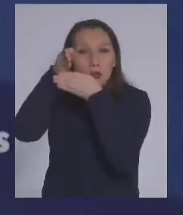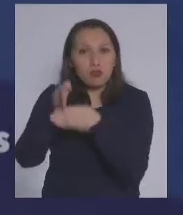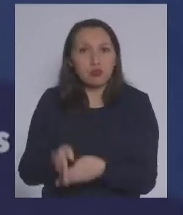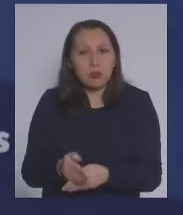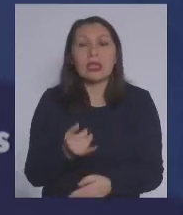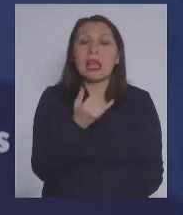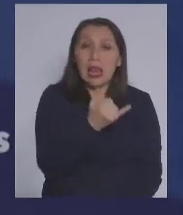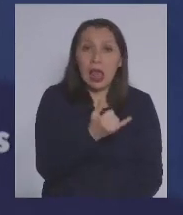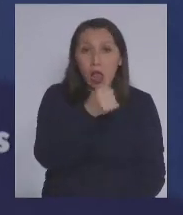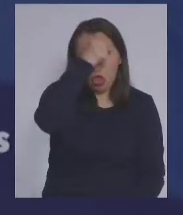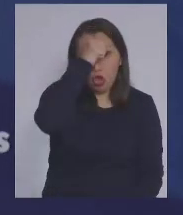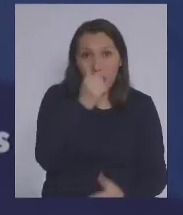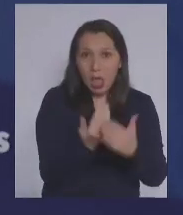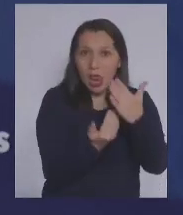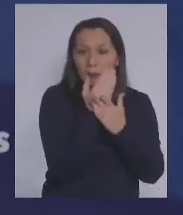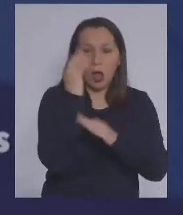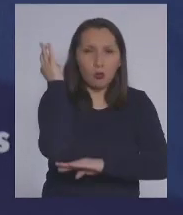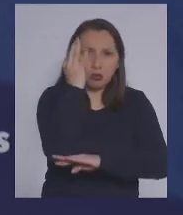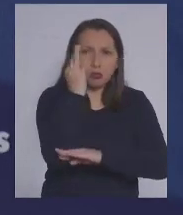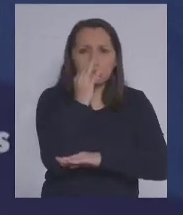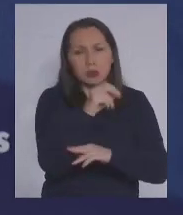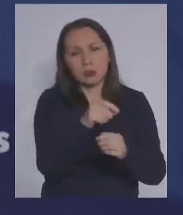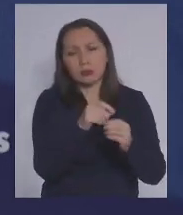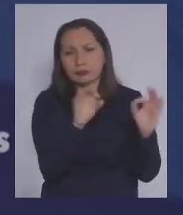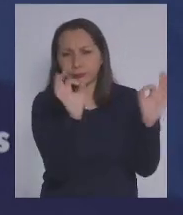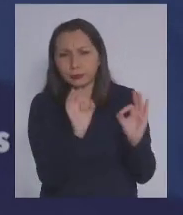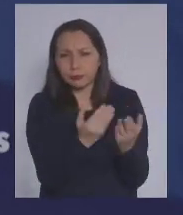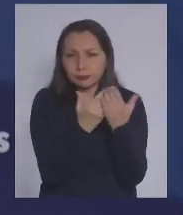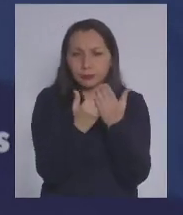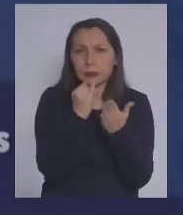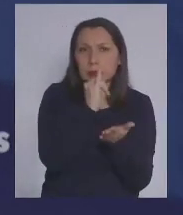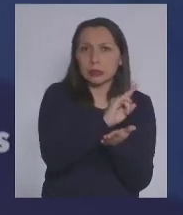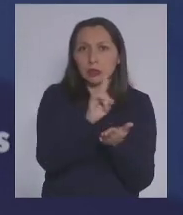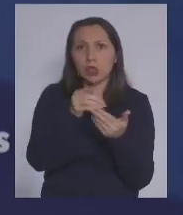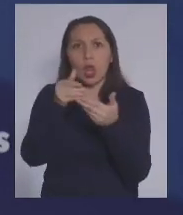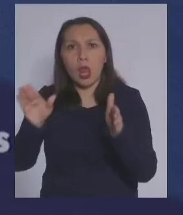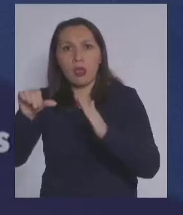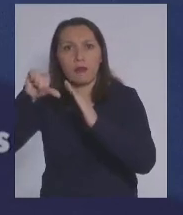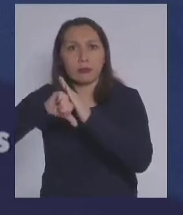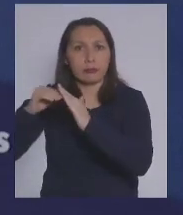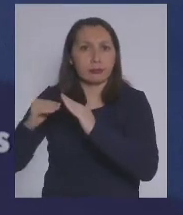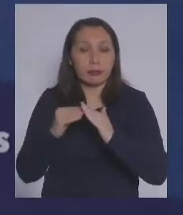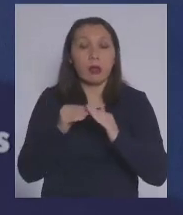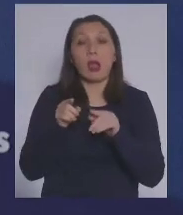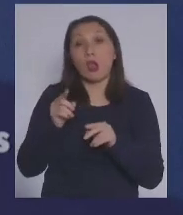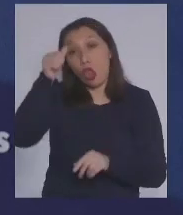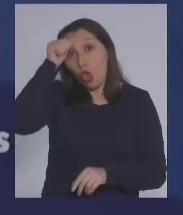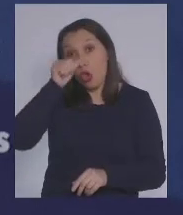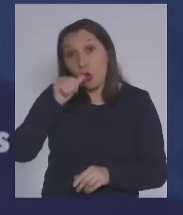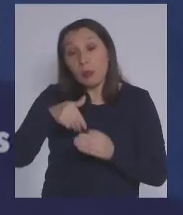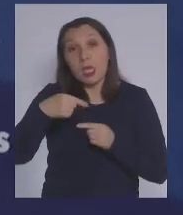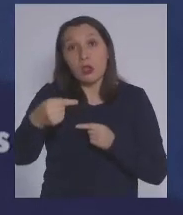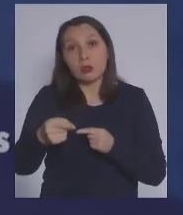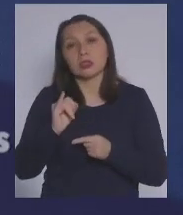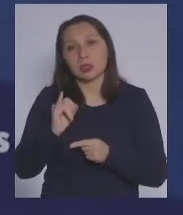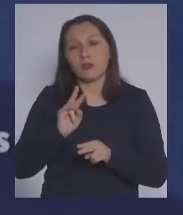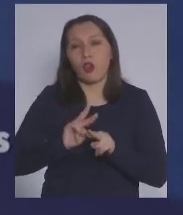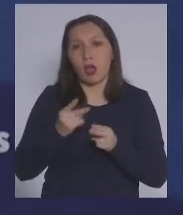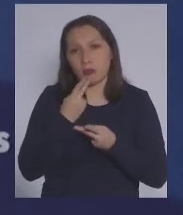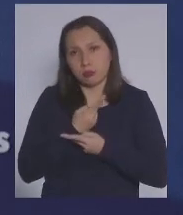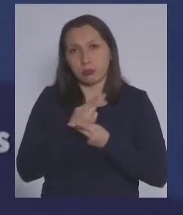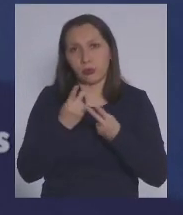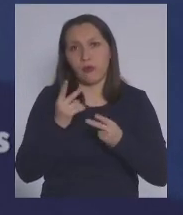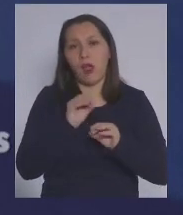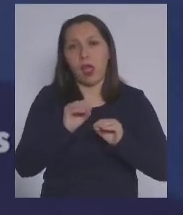en la mañana y obviamente que si el domingo tenemos anuncios que hacer así lo haremos se lo haremos